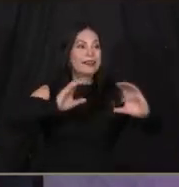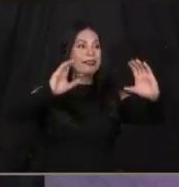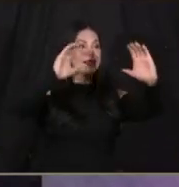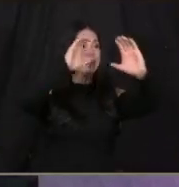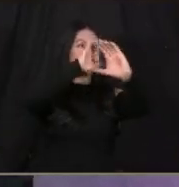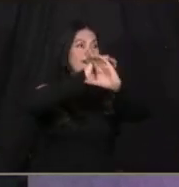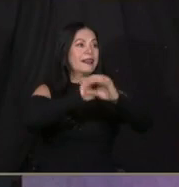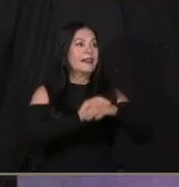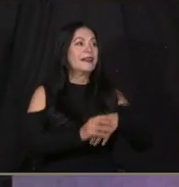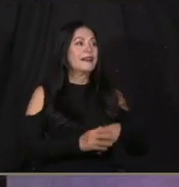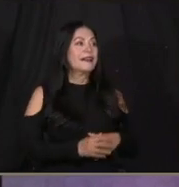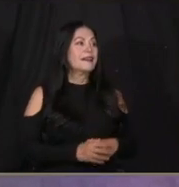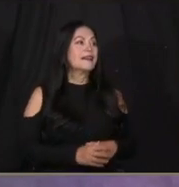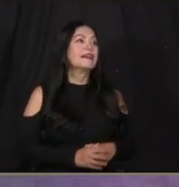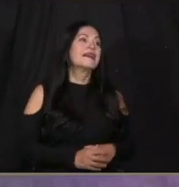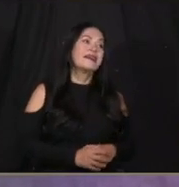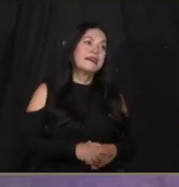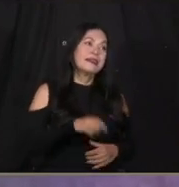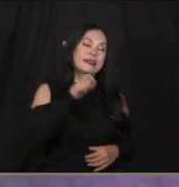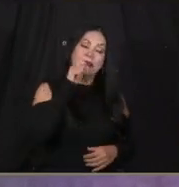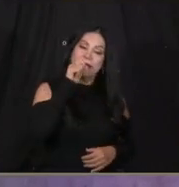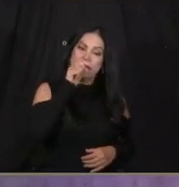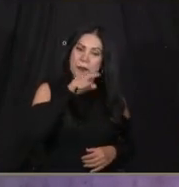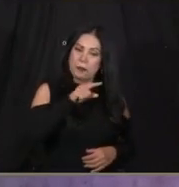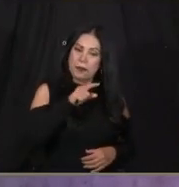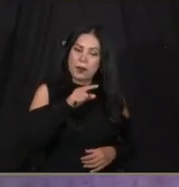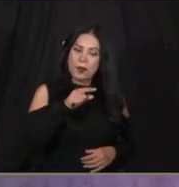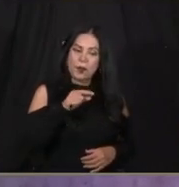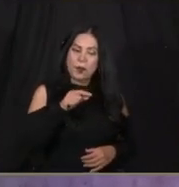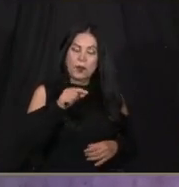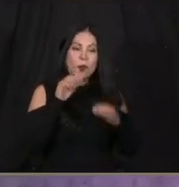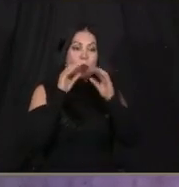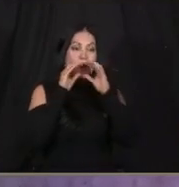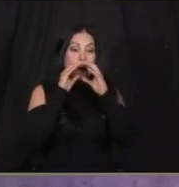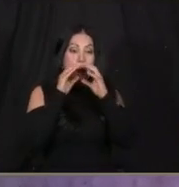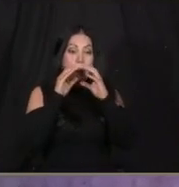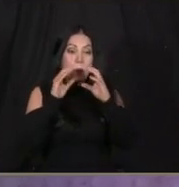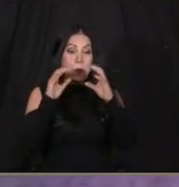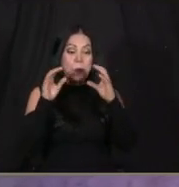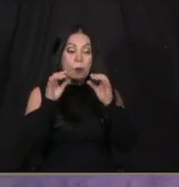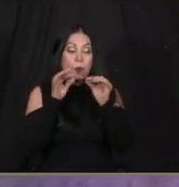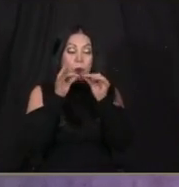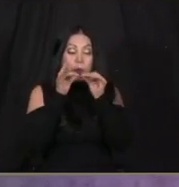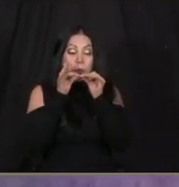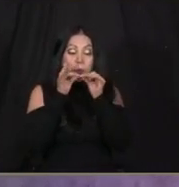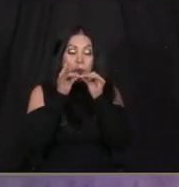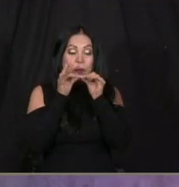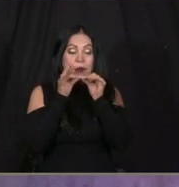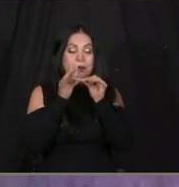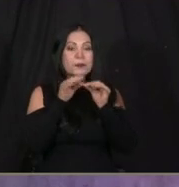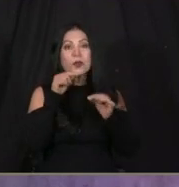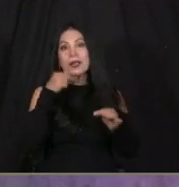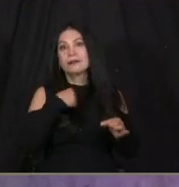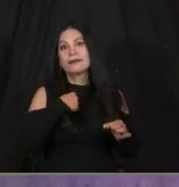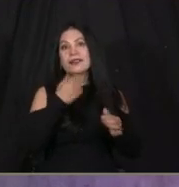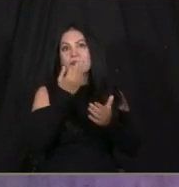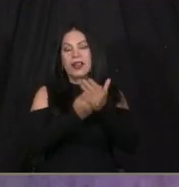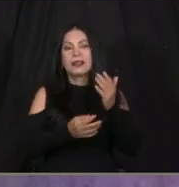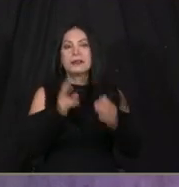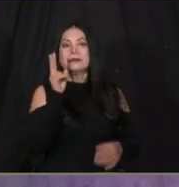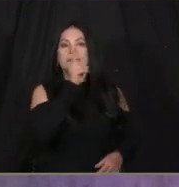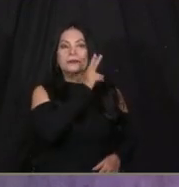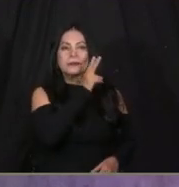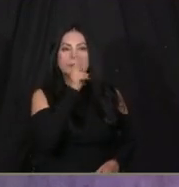globito sabes eso hacer para practicar el diafragma Me daban un globito para practicar porque dicen que restauramos más los seres humanos los bebés